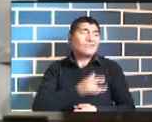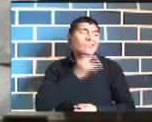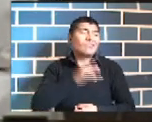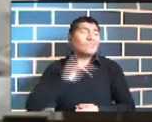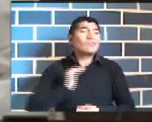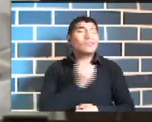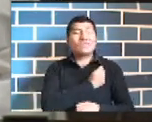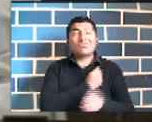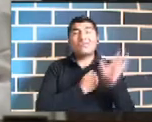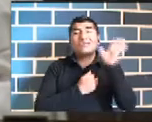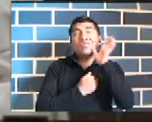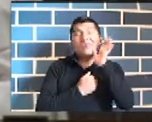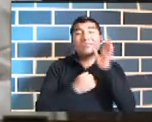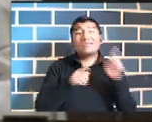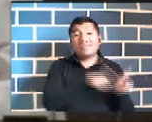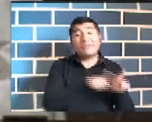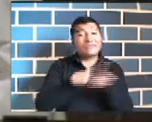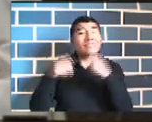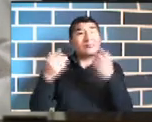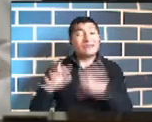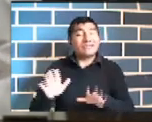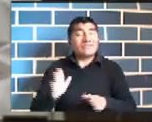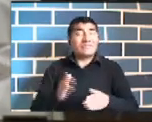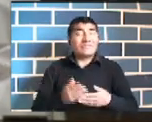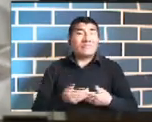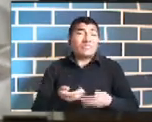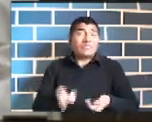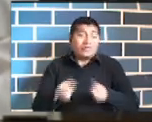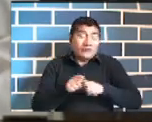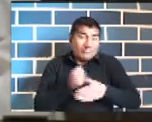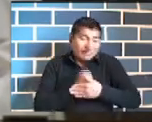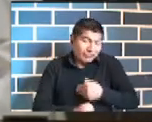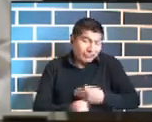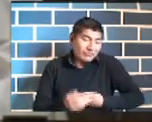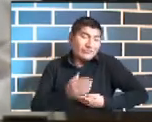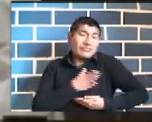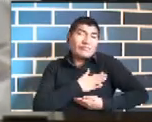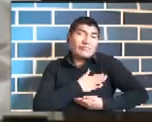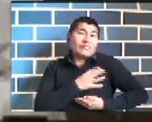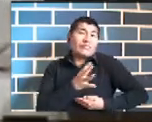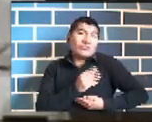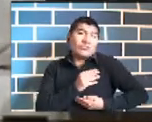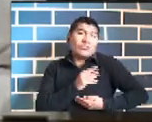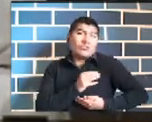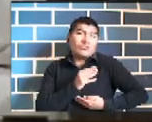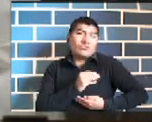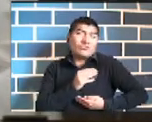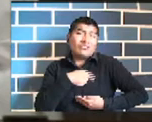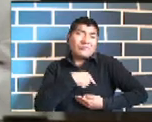nuestras madres, incluso ya en su seno, cuando amamantábamos sus santos pechos,